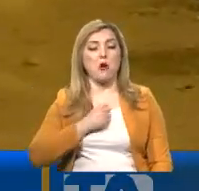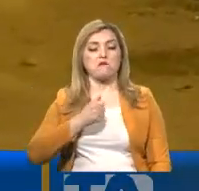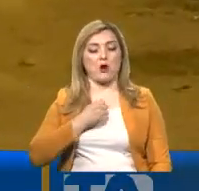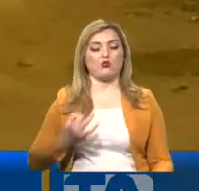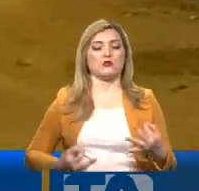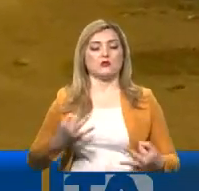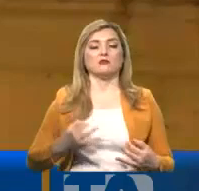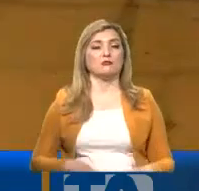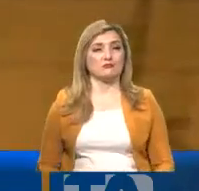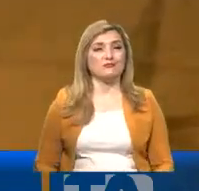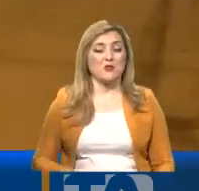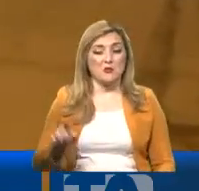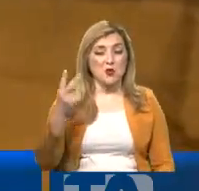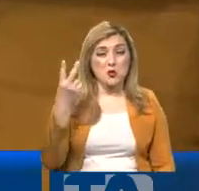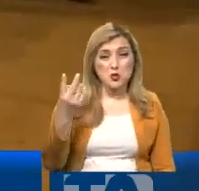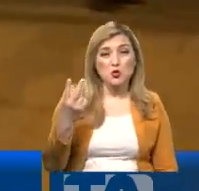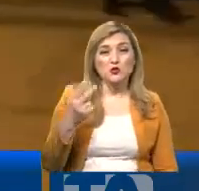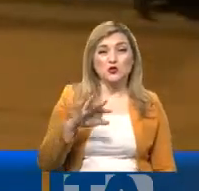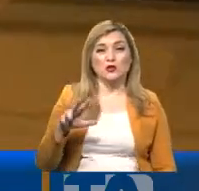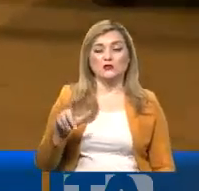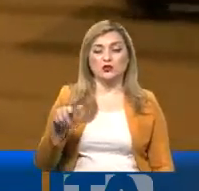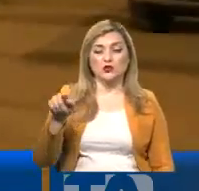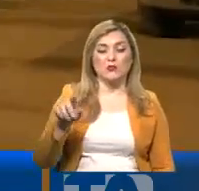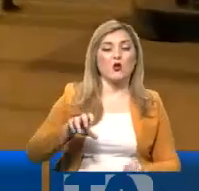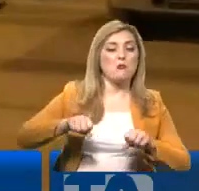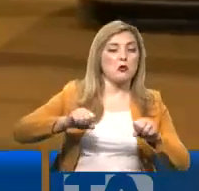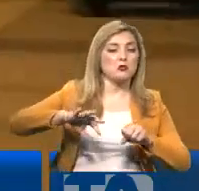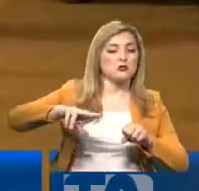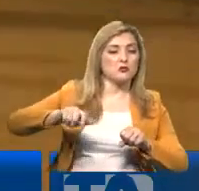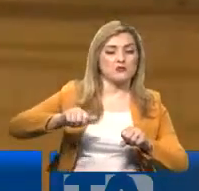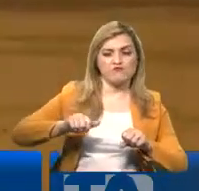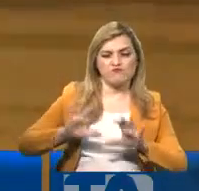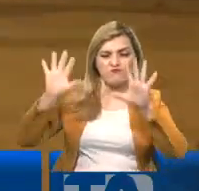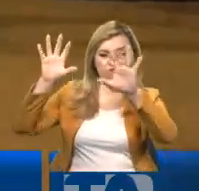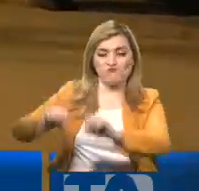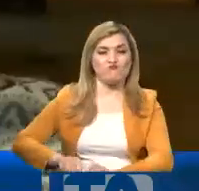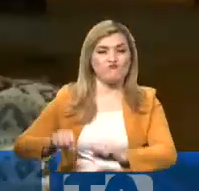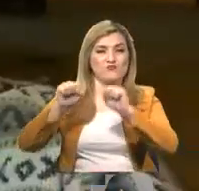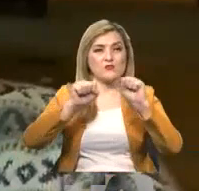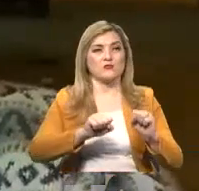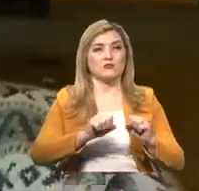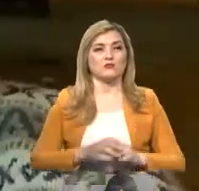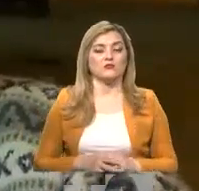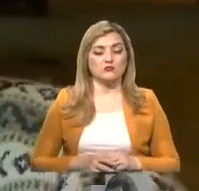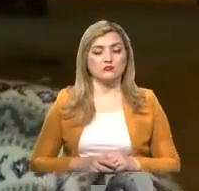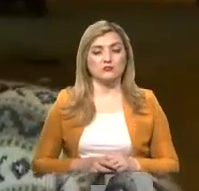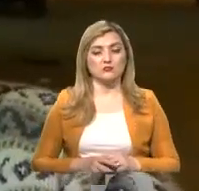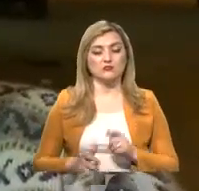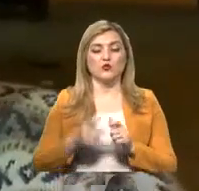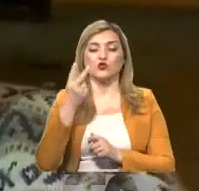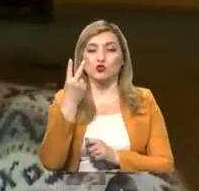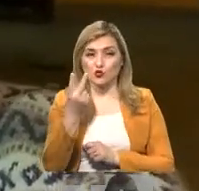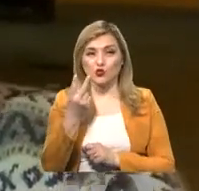propia al capturar a dos presuntos delincuentes sospechosos de robar una motocicleta. Dos personas han detenido, un